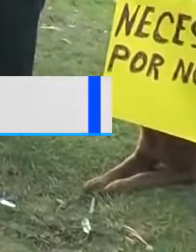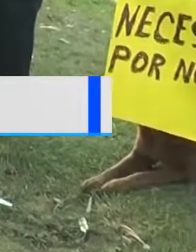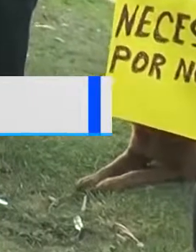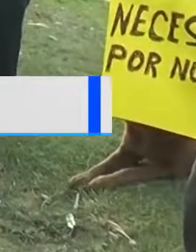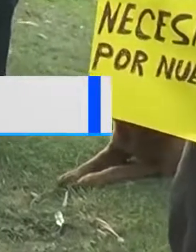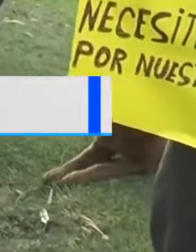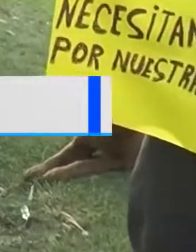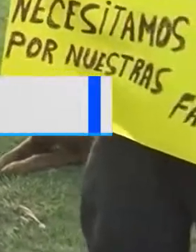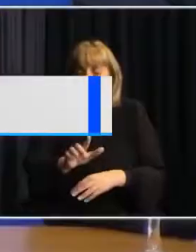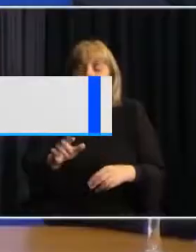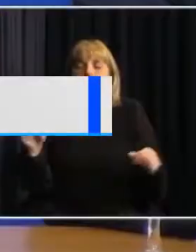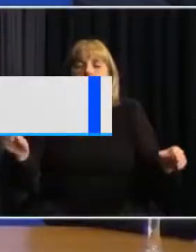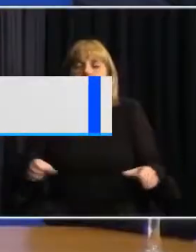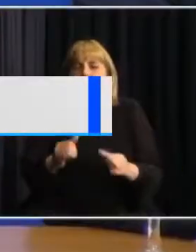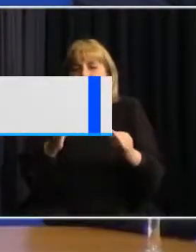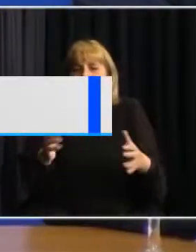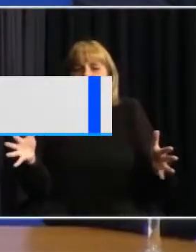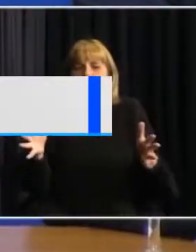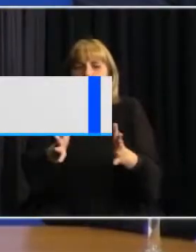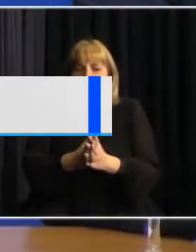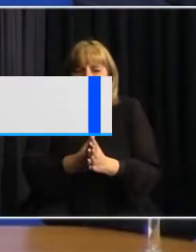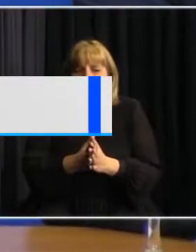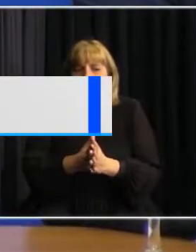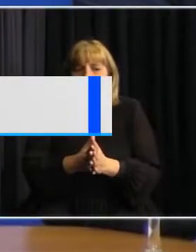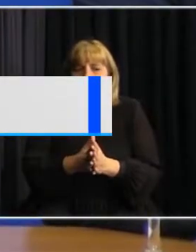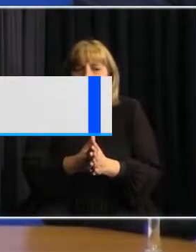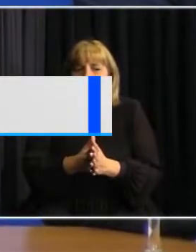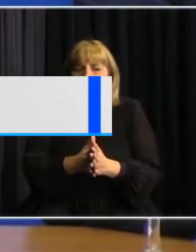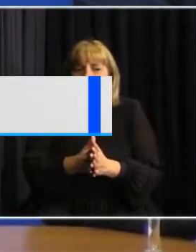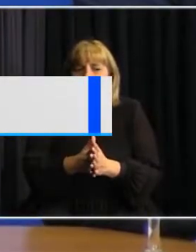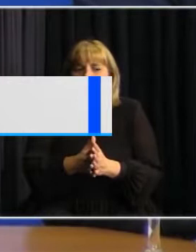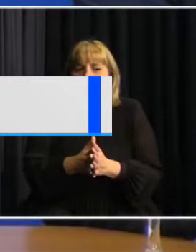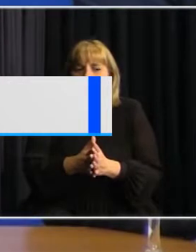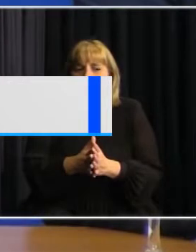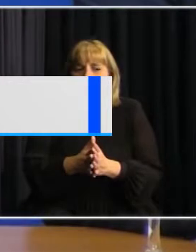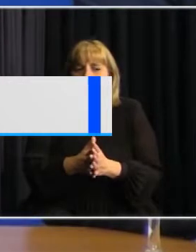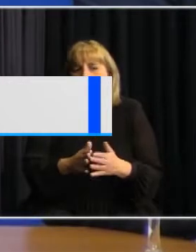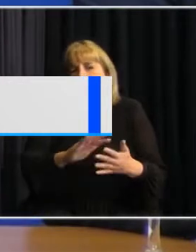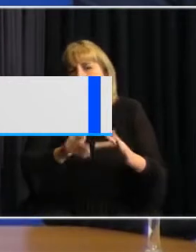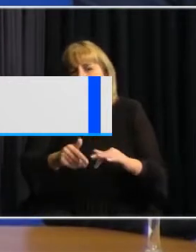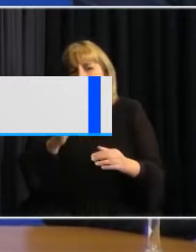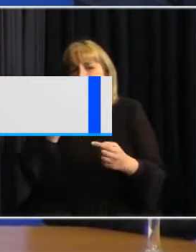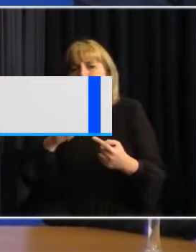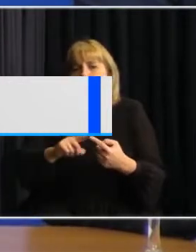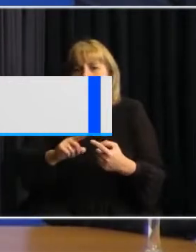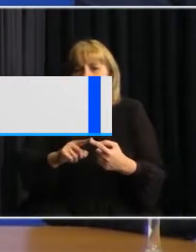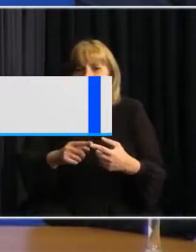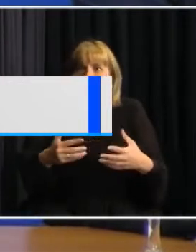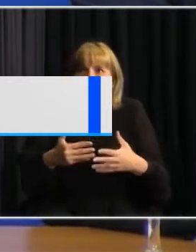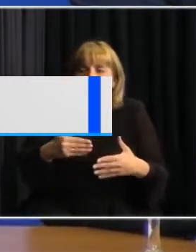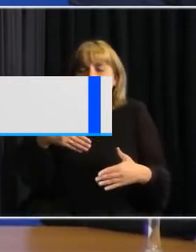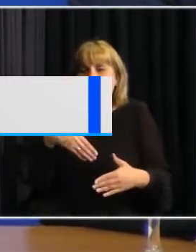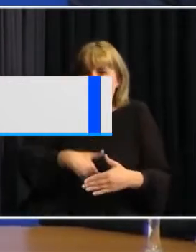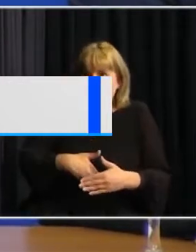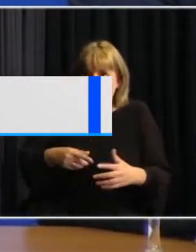se hará en conjunto coordinada de manera coordinada entre el poder ejecutivo